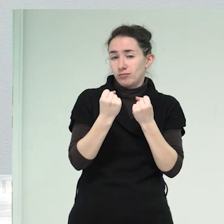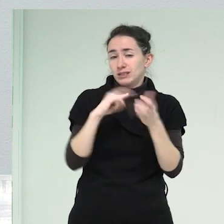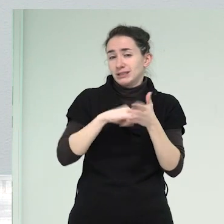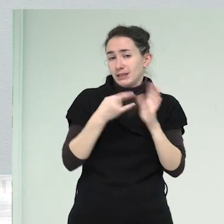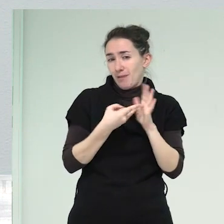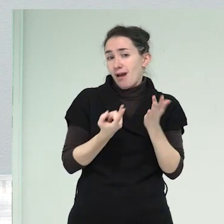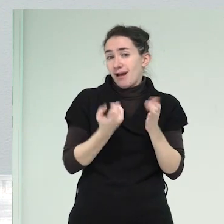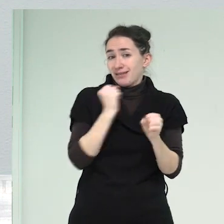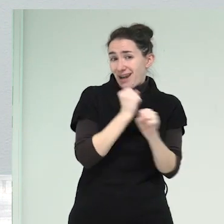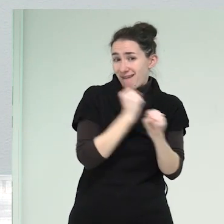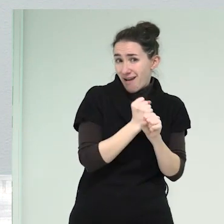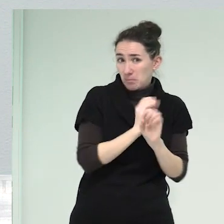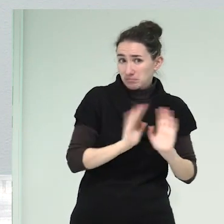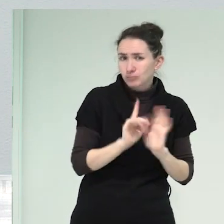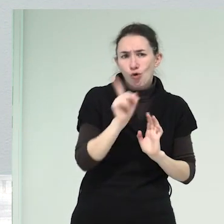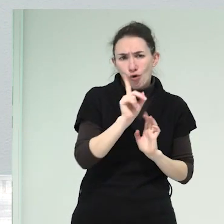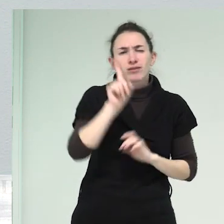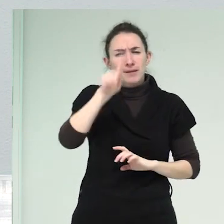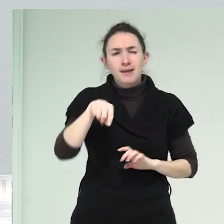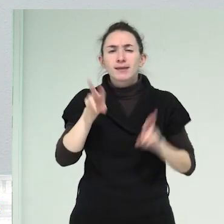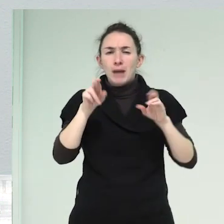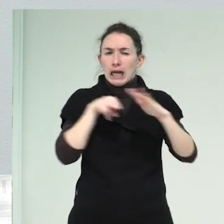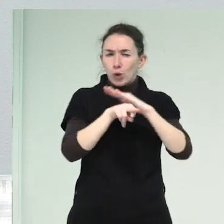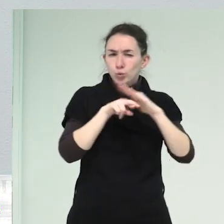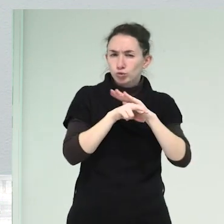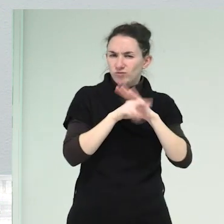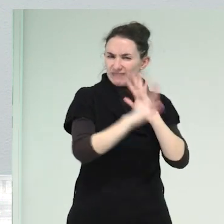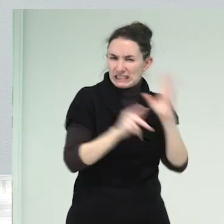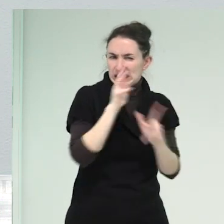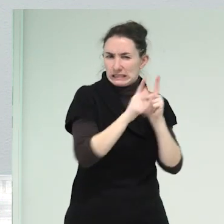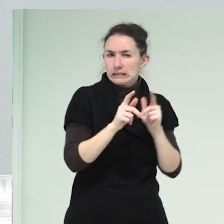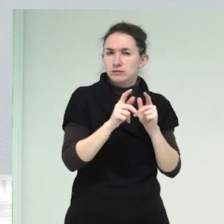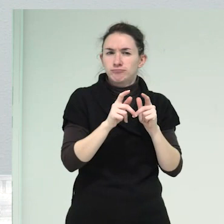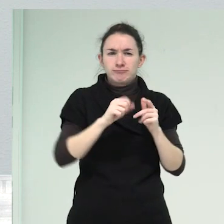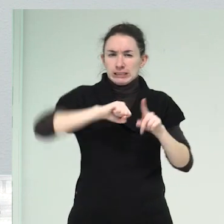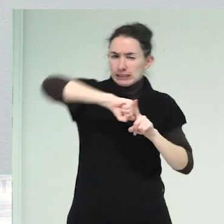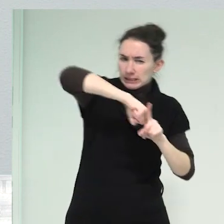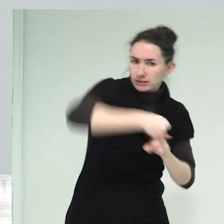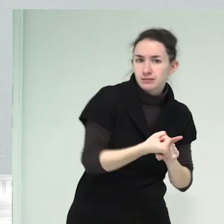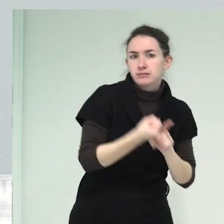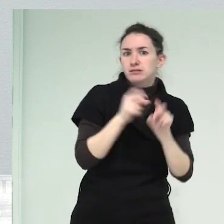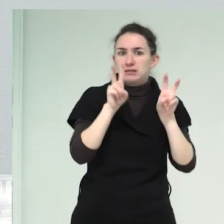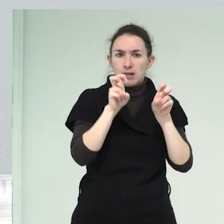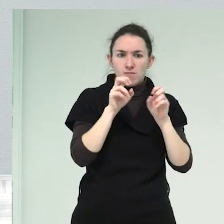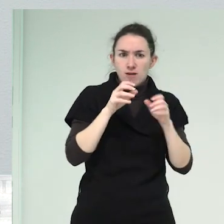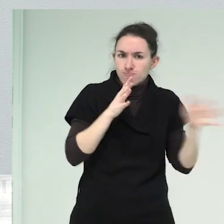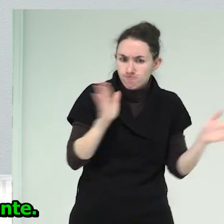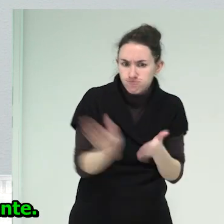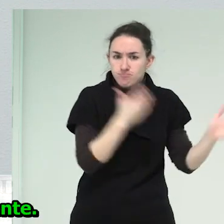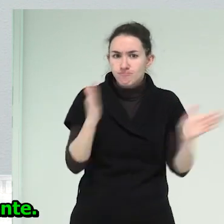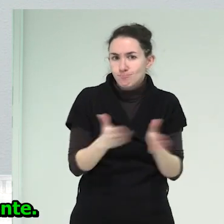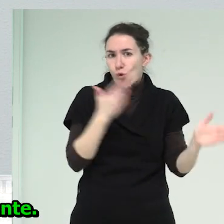trabajo, sino que significó también el saqueo y la explotación de nuestros recursos naturales para la producción de